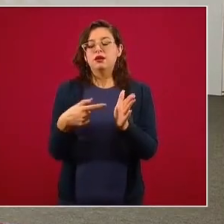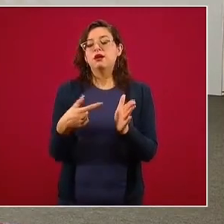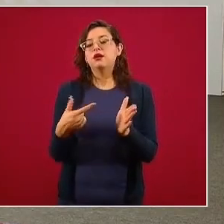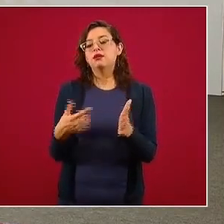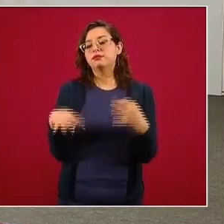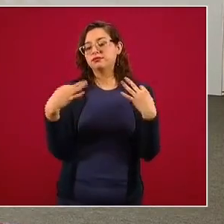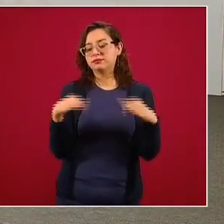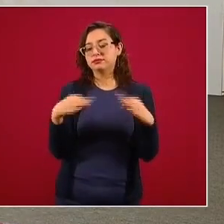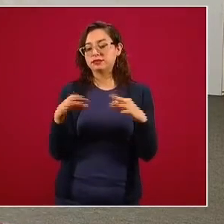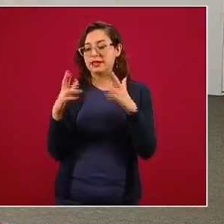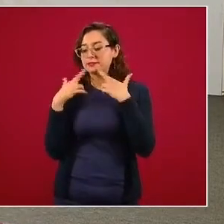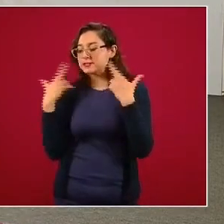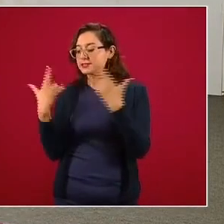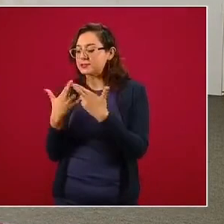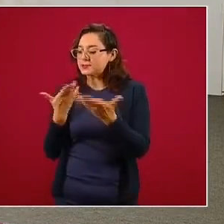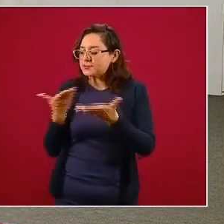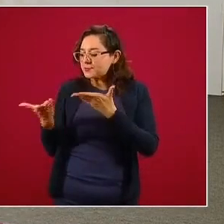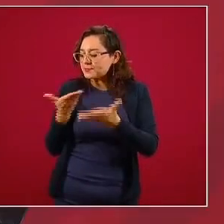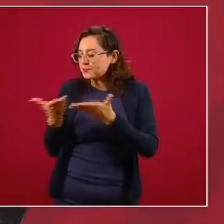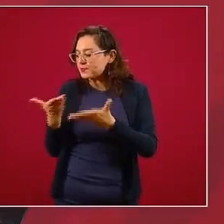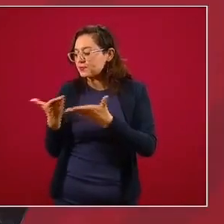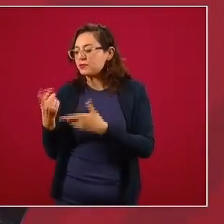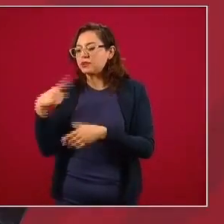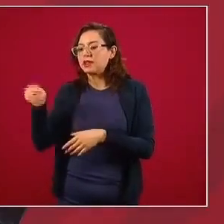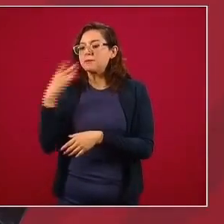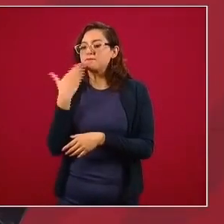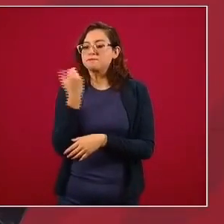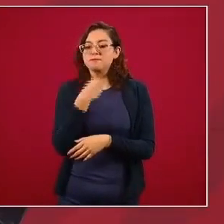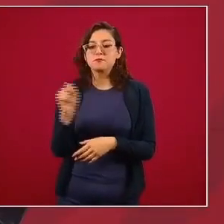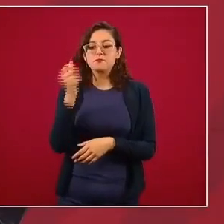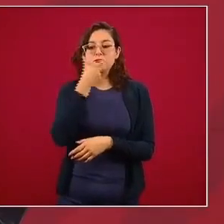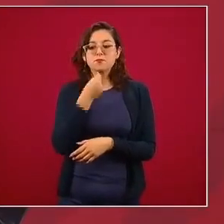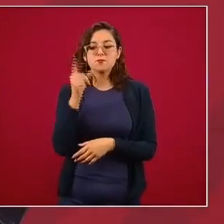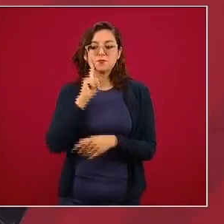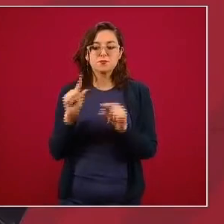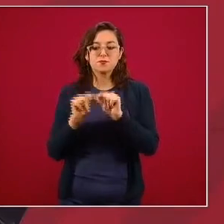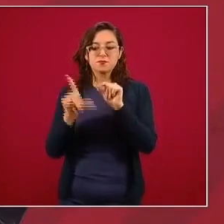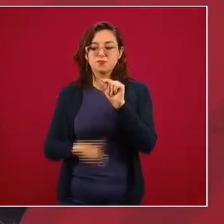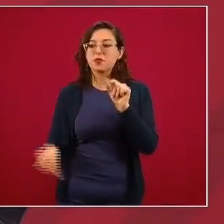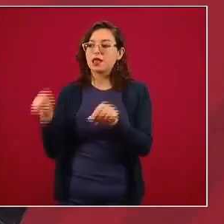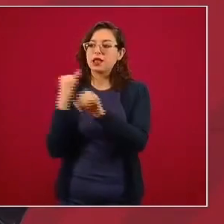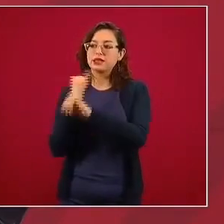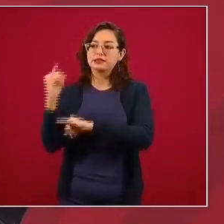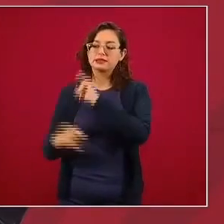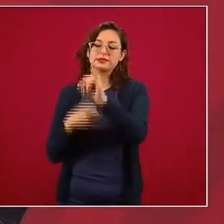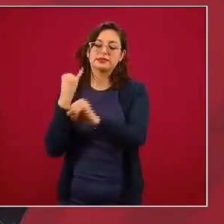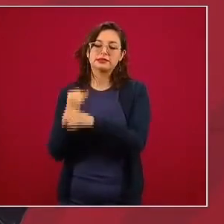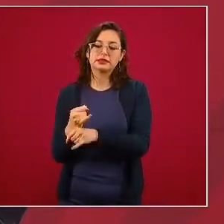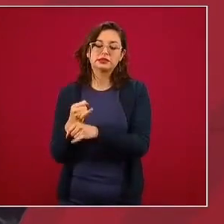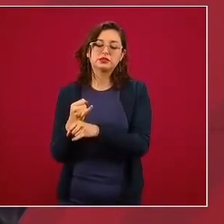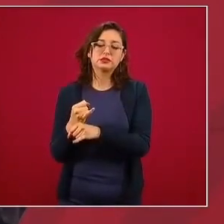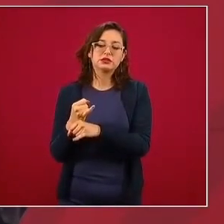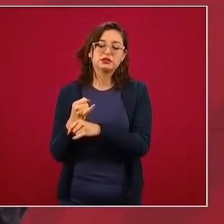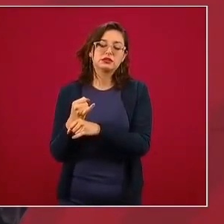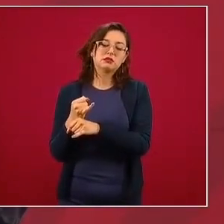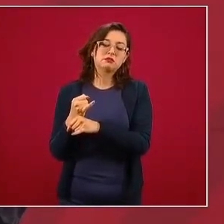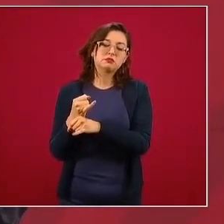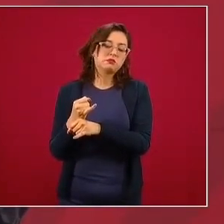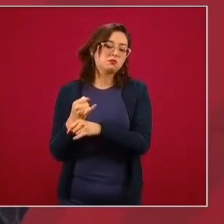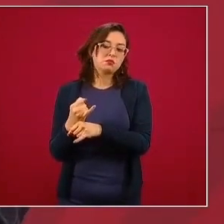reunión técnica que tuvimos con expertas y expertos nacionales e internacionales